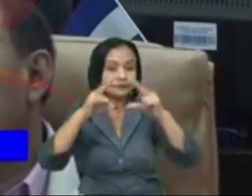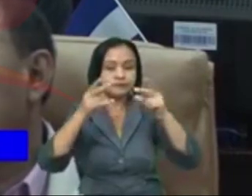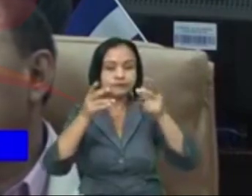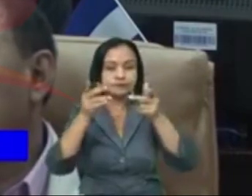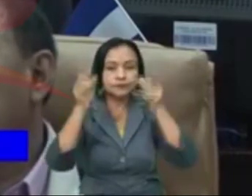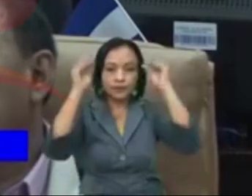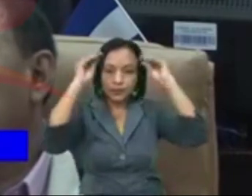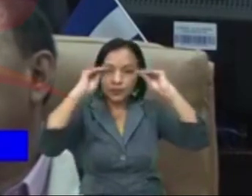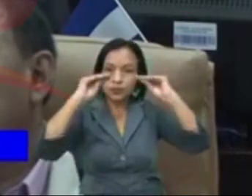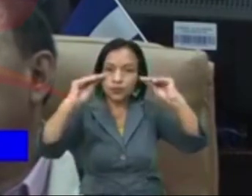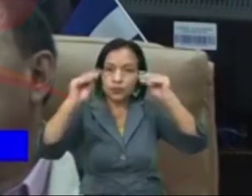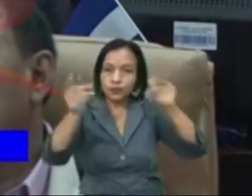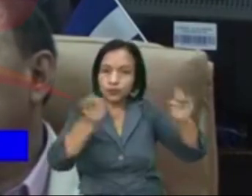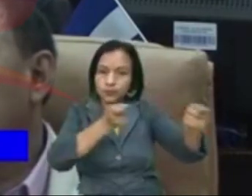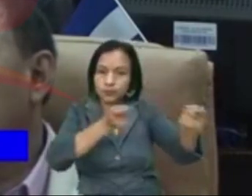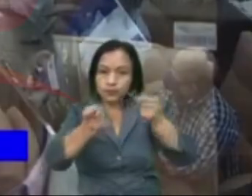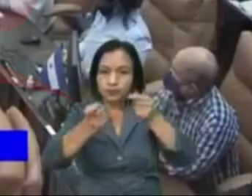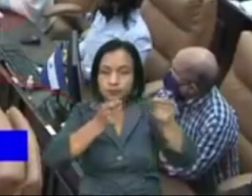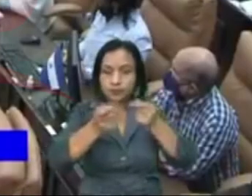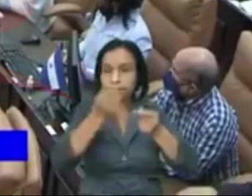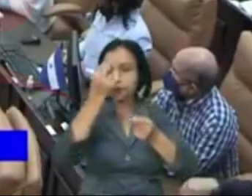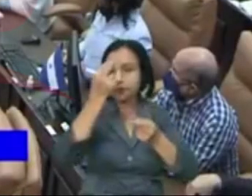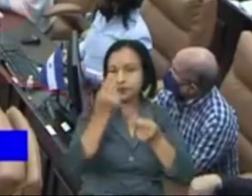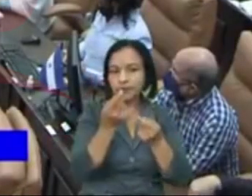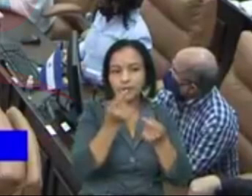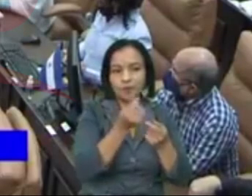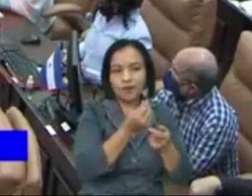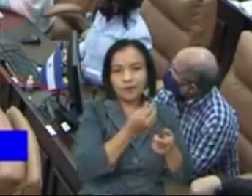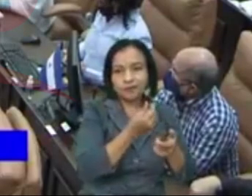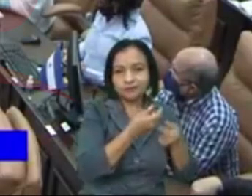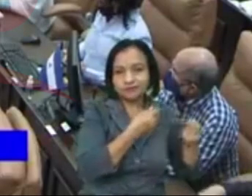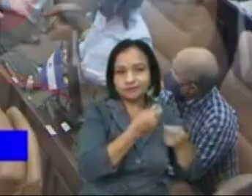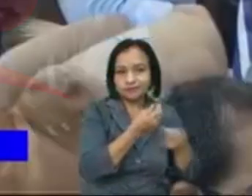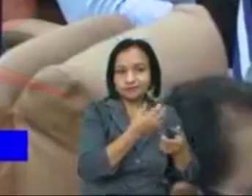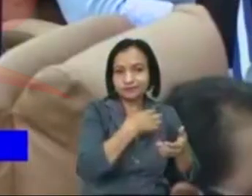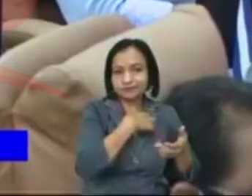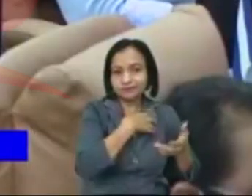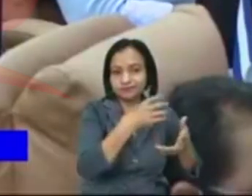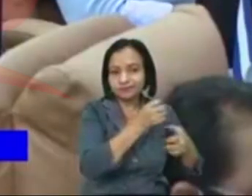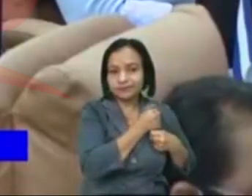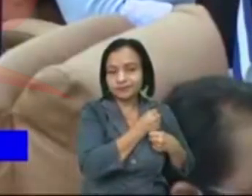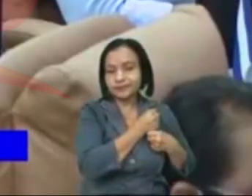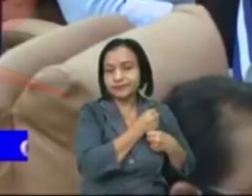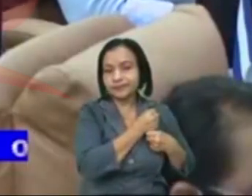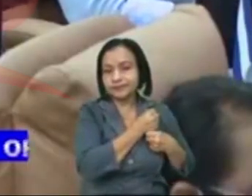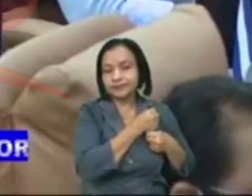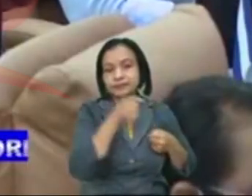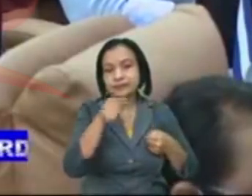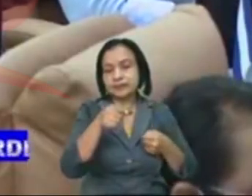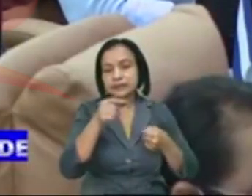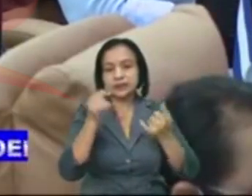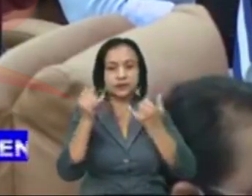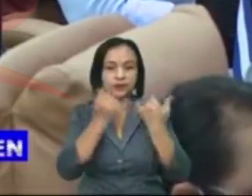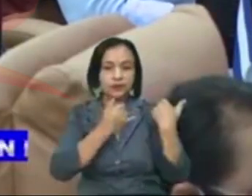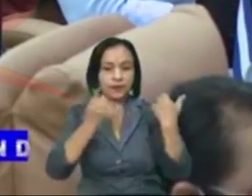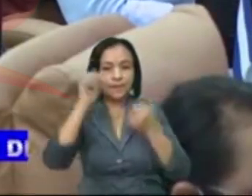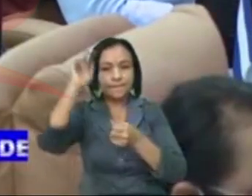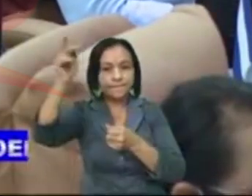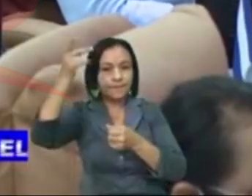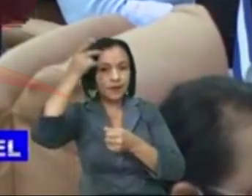educación como un privilegio y una mercancía, a contrario senso de una institución